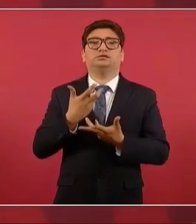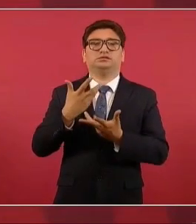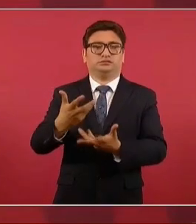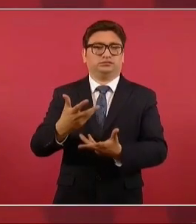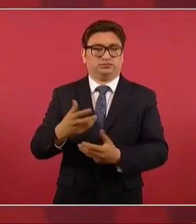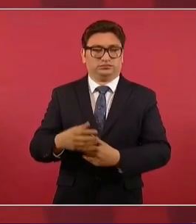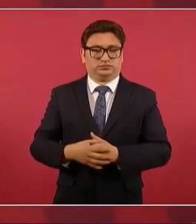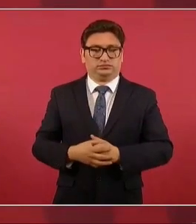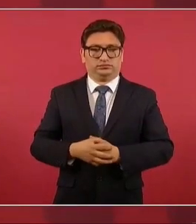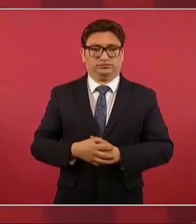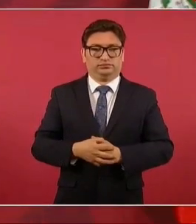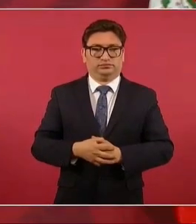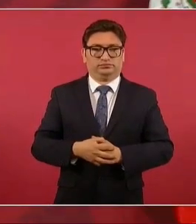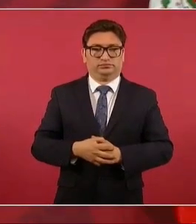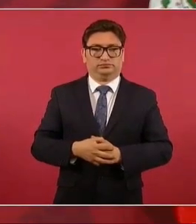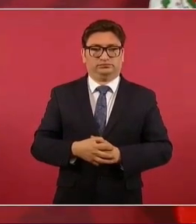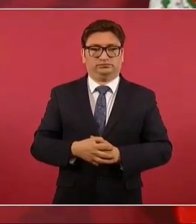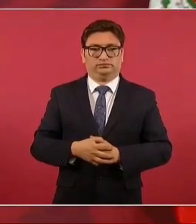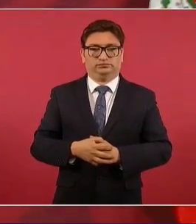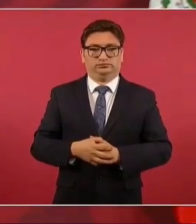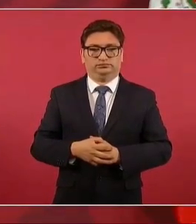aspiracionistas,